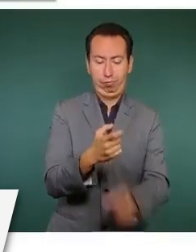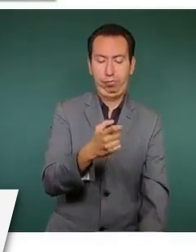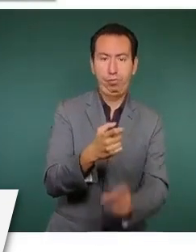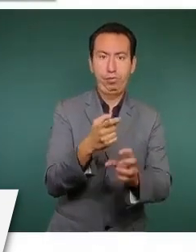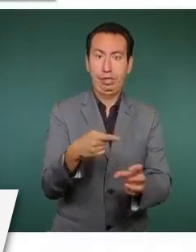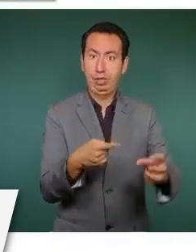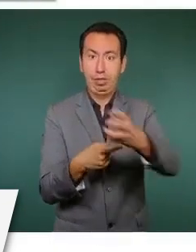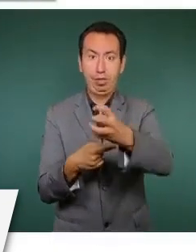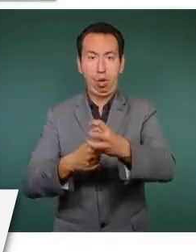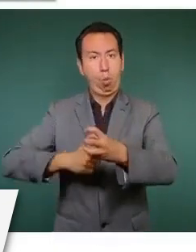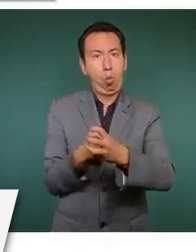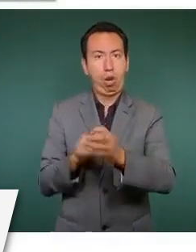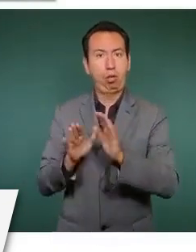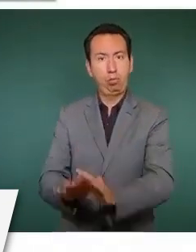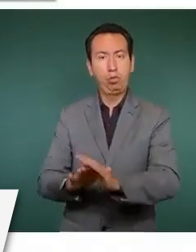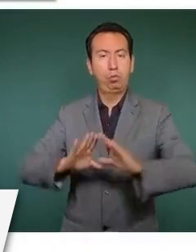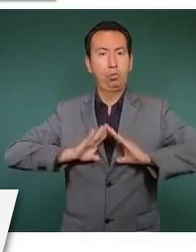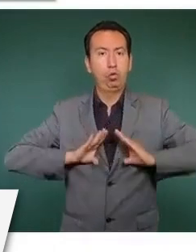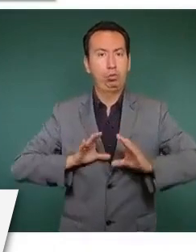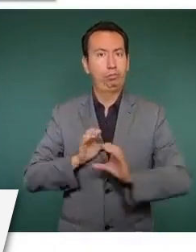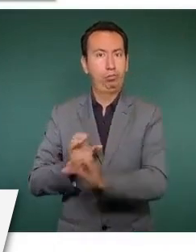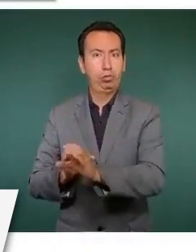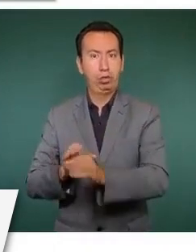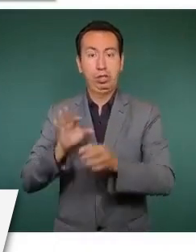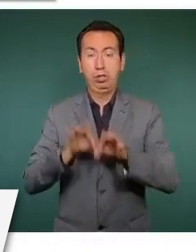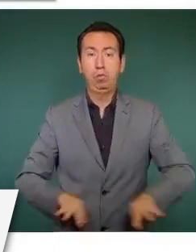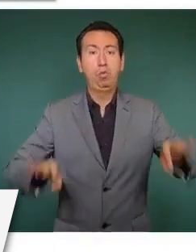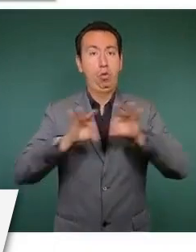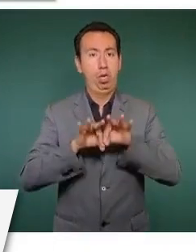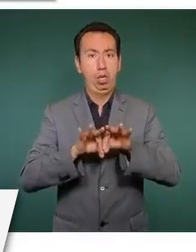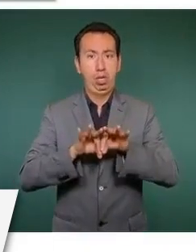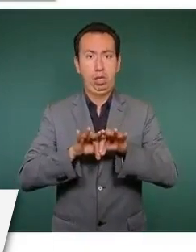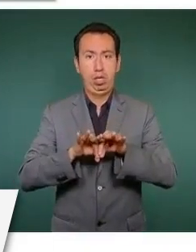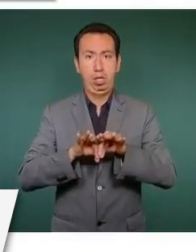se ha estado trabajando de manera importante,